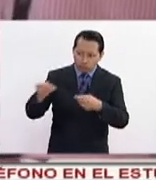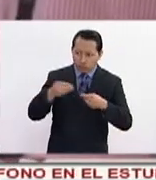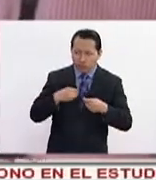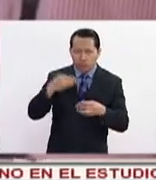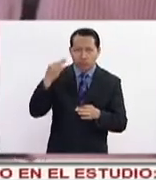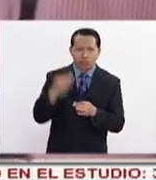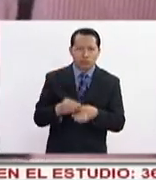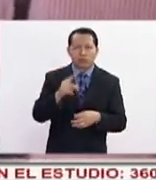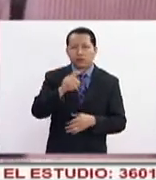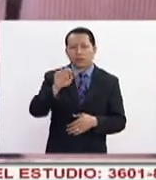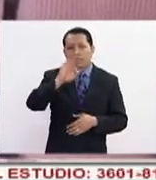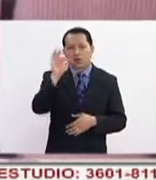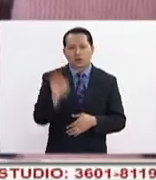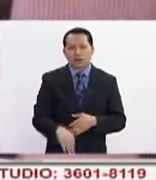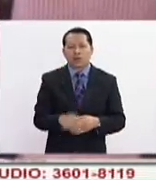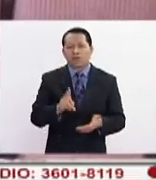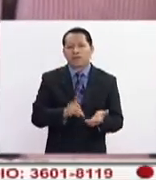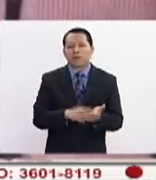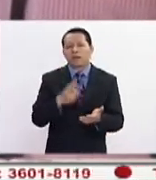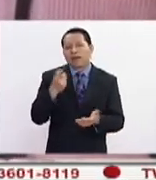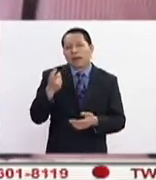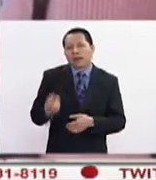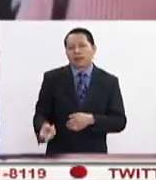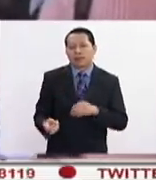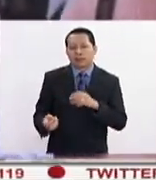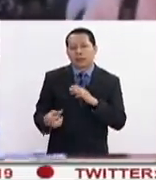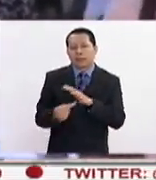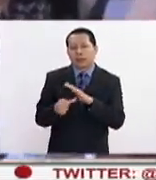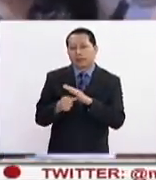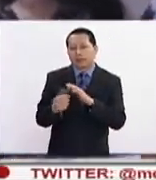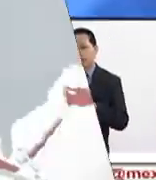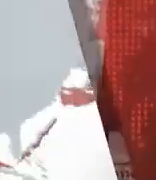en el 100% y que se encuentran en esta mesa.